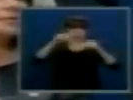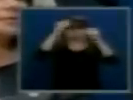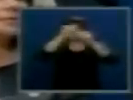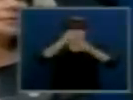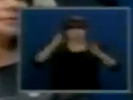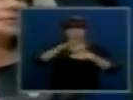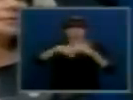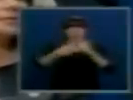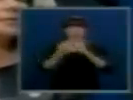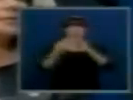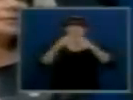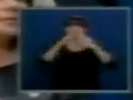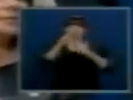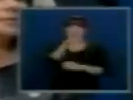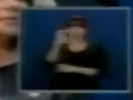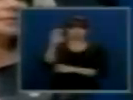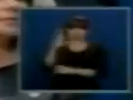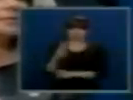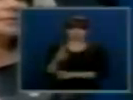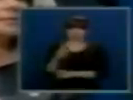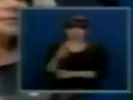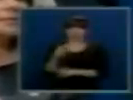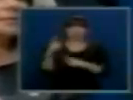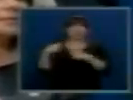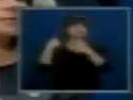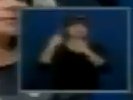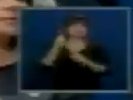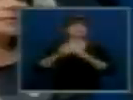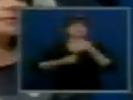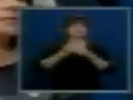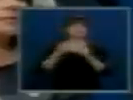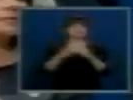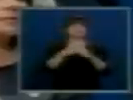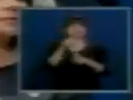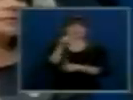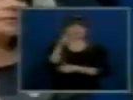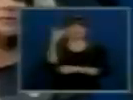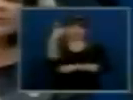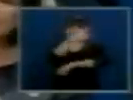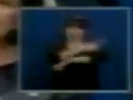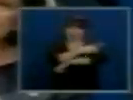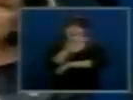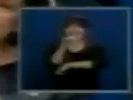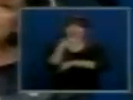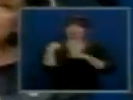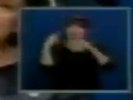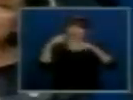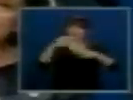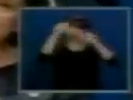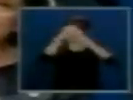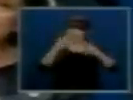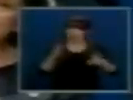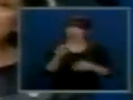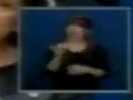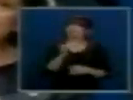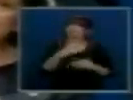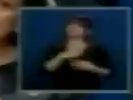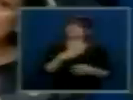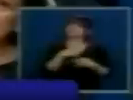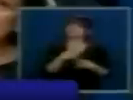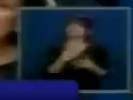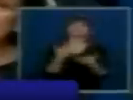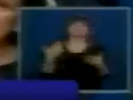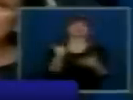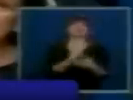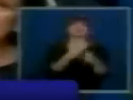Costa Rica de lo que hemos hecho en estos primeros 100 días. Y vengo a informar con igual interés de lo que nos